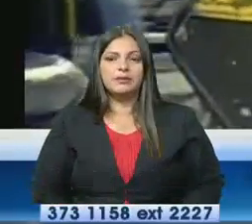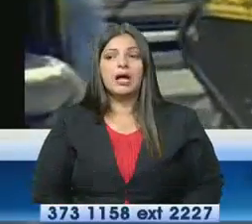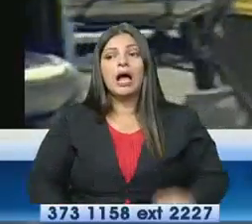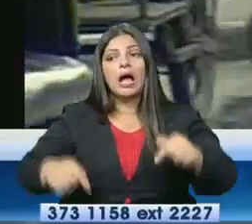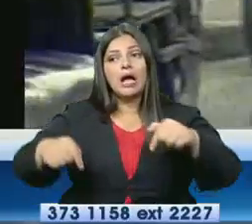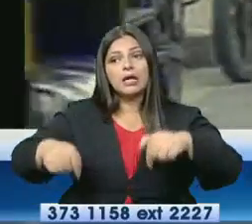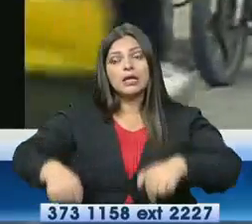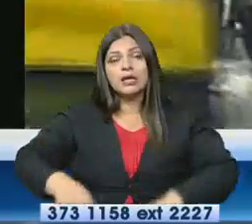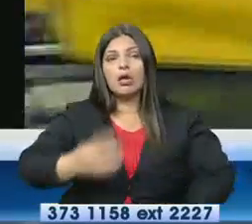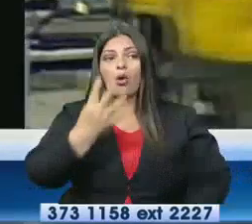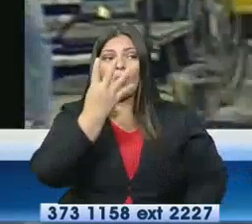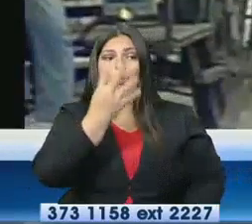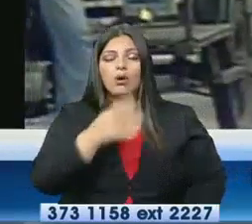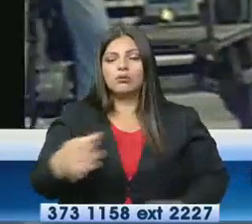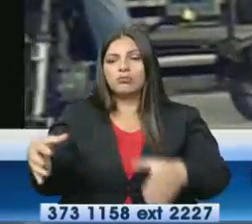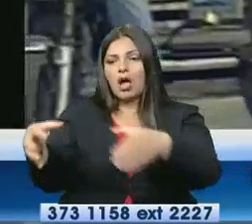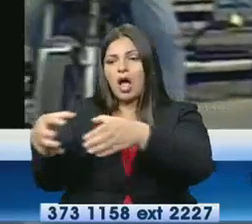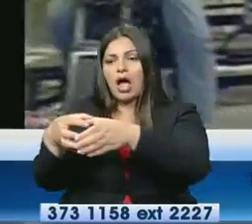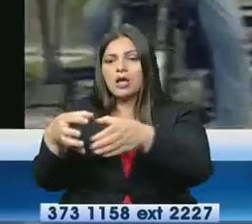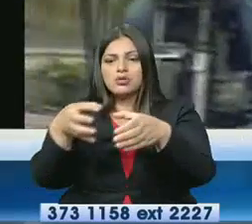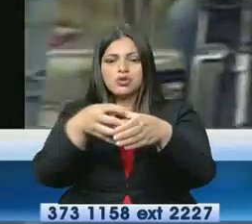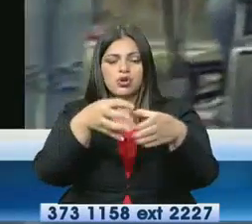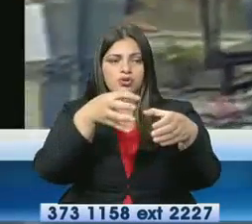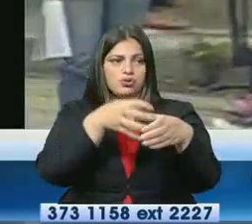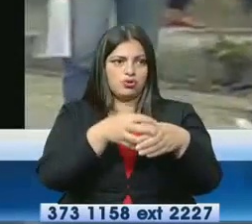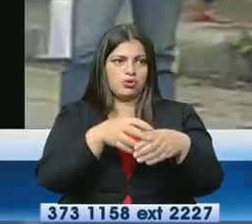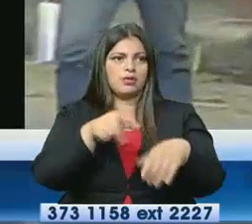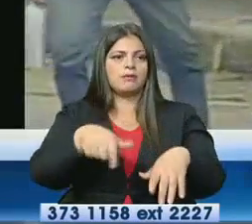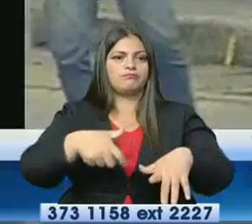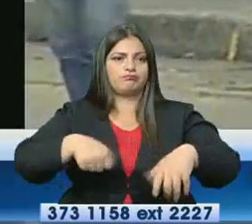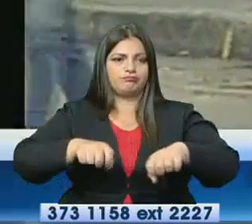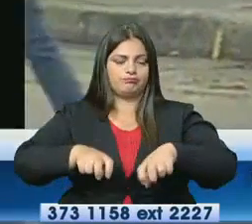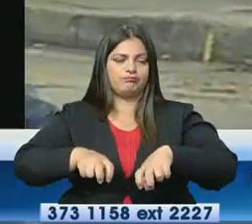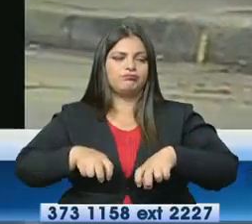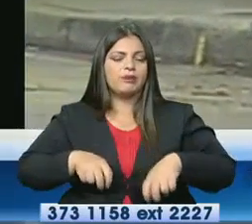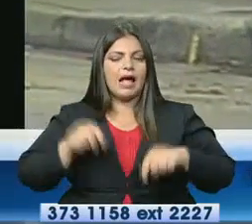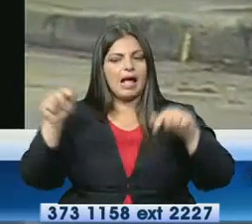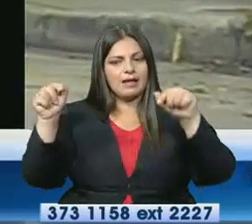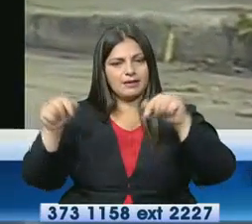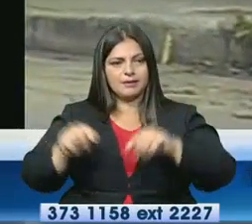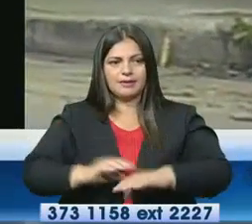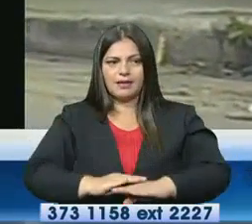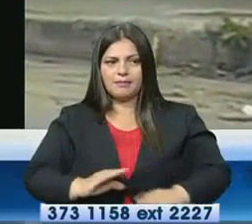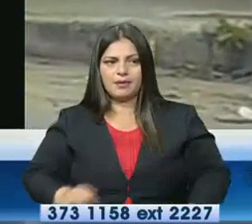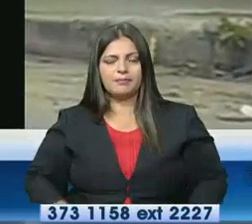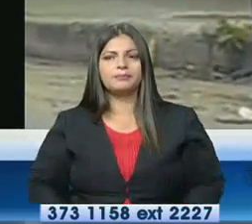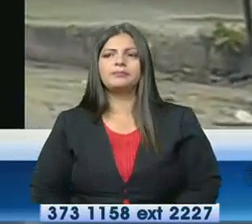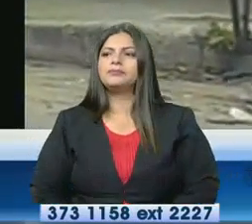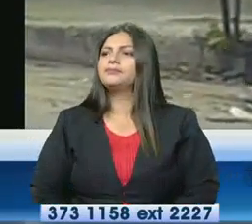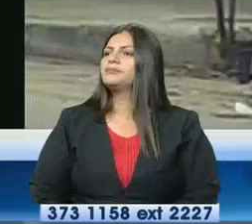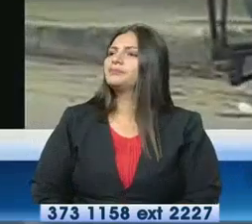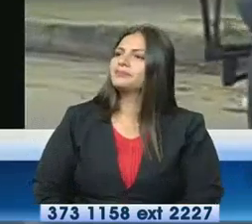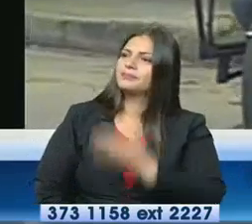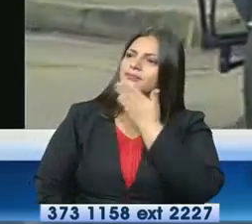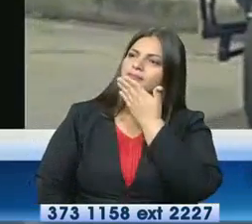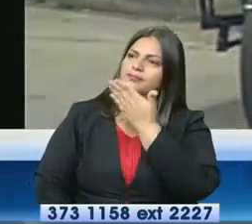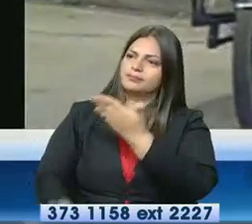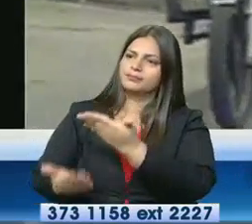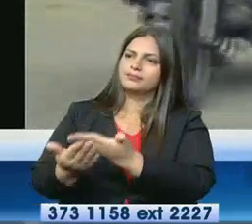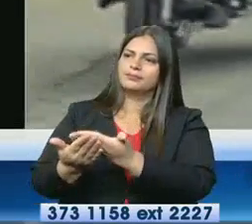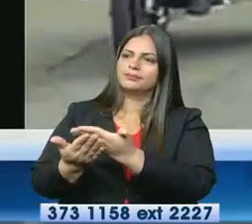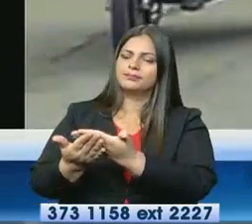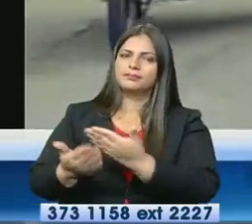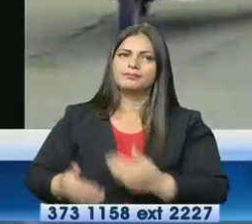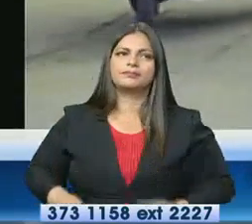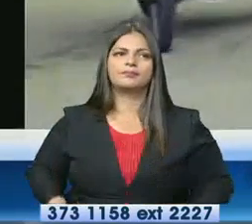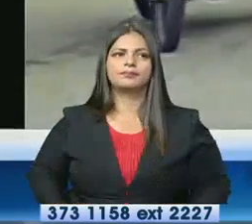y el resto, señor periodista. Muchas gracias. Seguimos dialogando con otros conductores. Caballero, buenos días. Yo asumo que si ustedes han permanecido en el